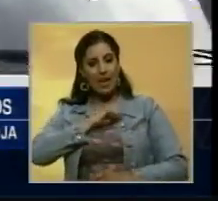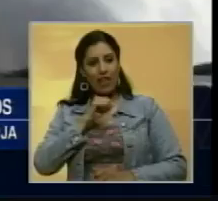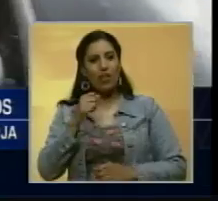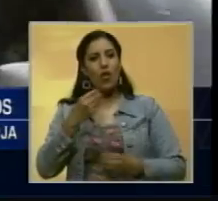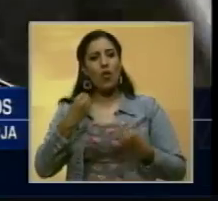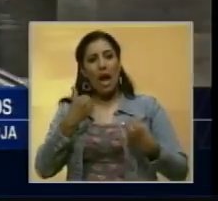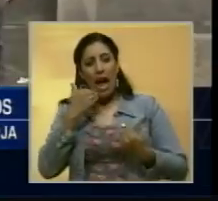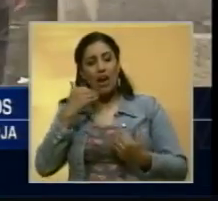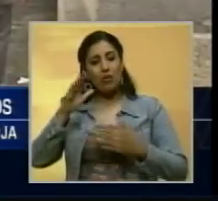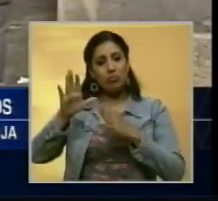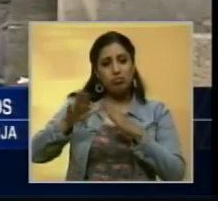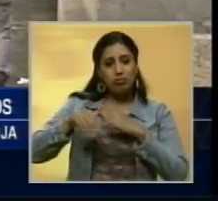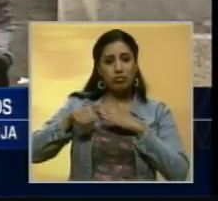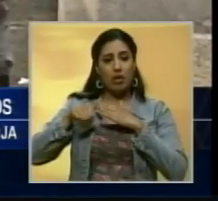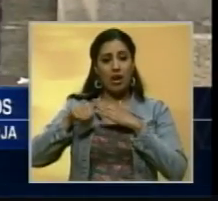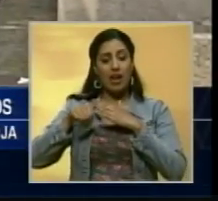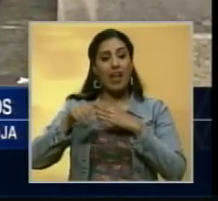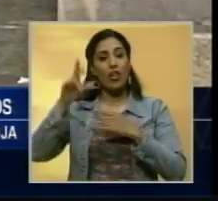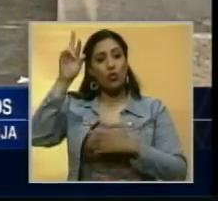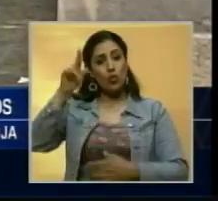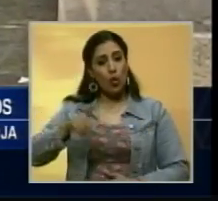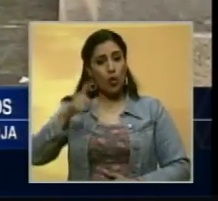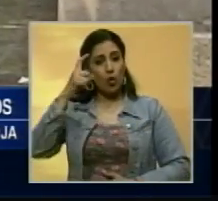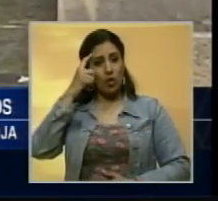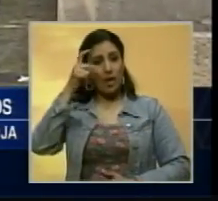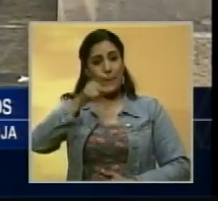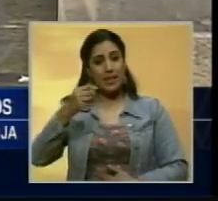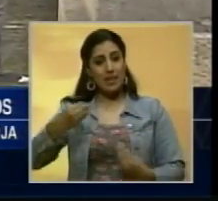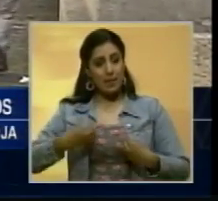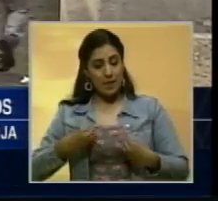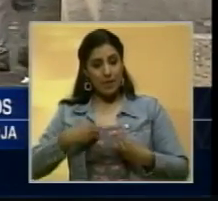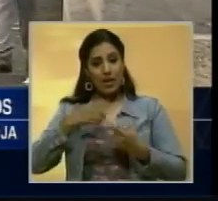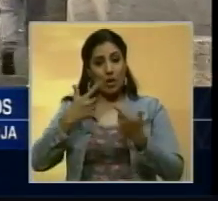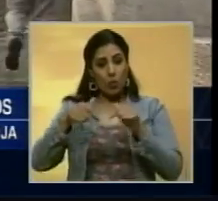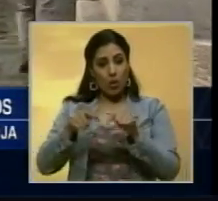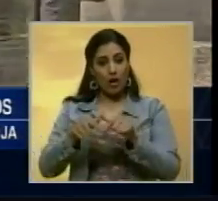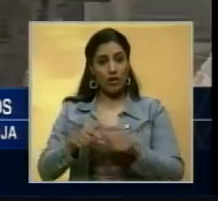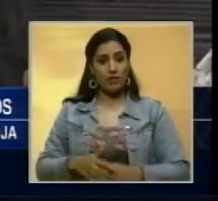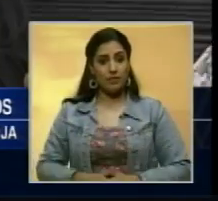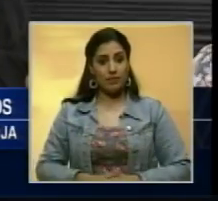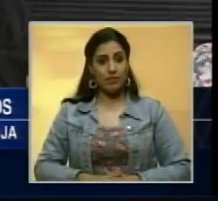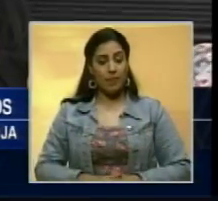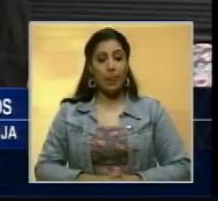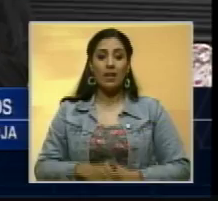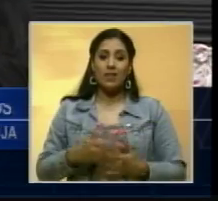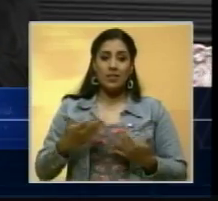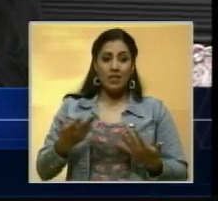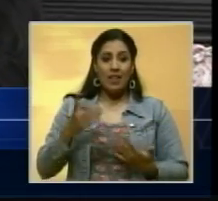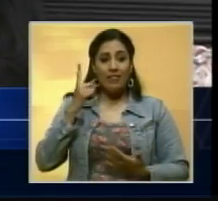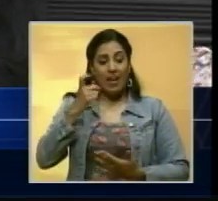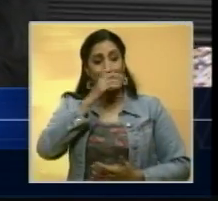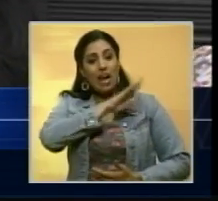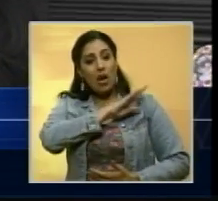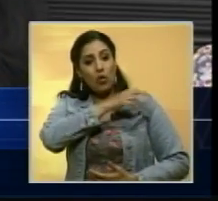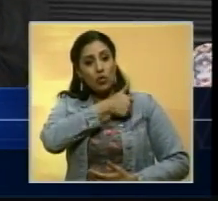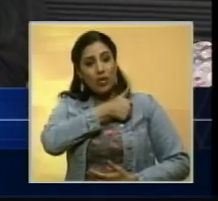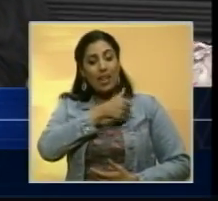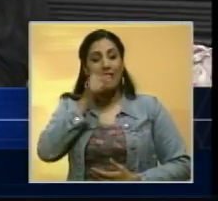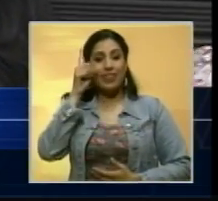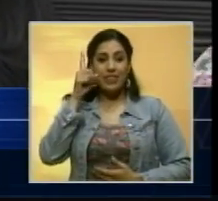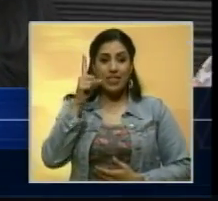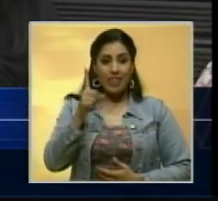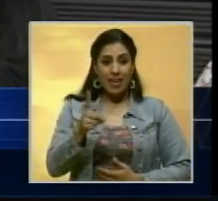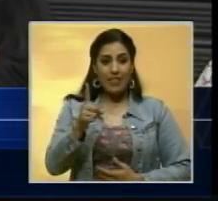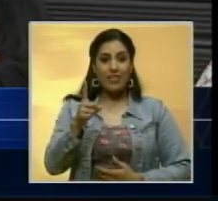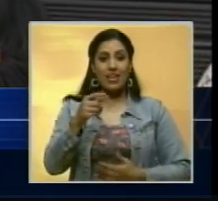ser víctima de la delincuencia es el día a día de los habitantes de estas zonas. Oye, que las autoridades competentes tomen